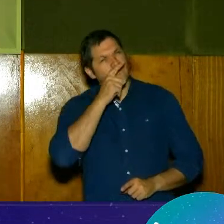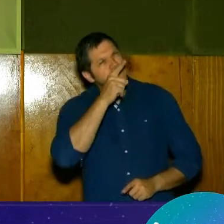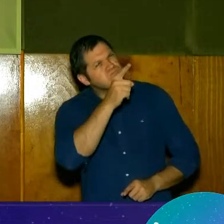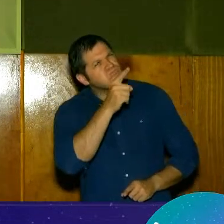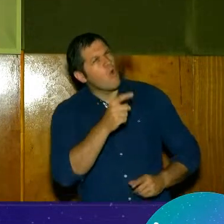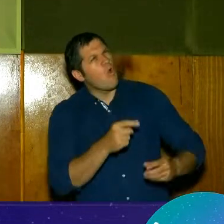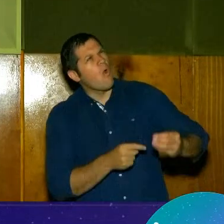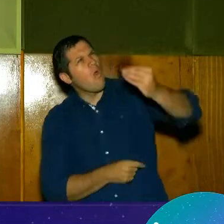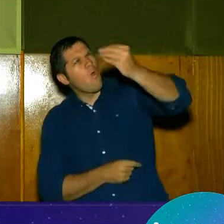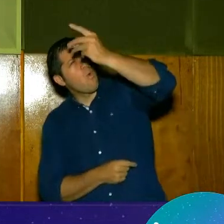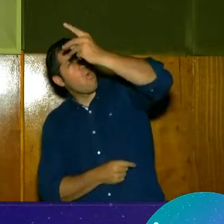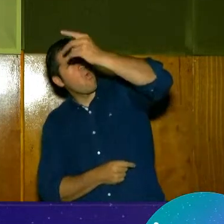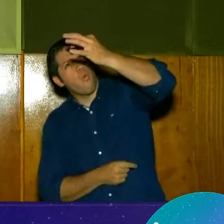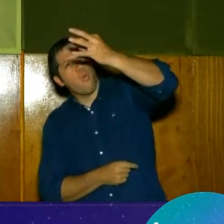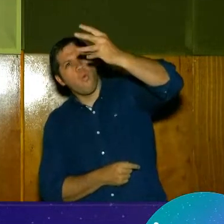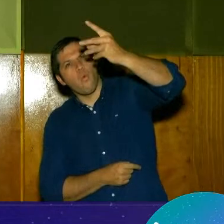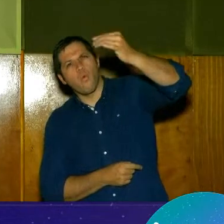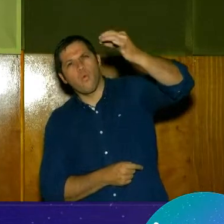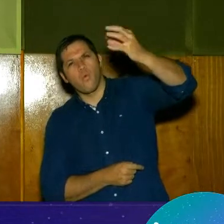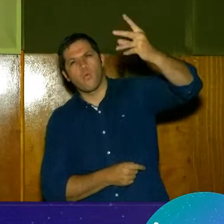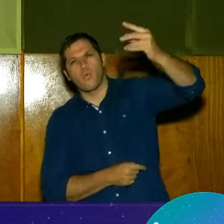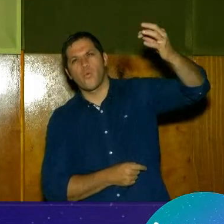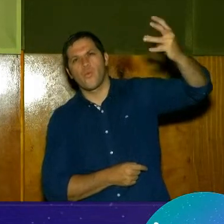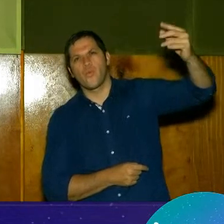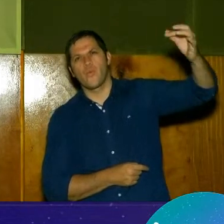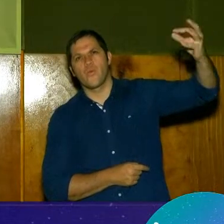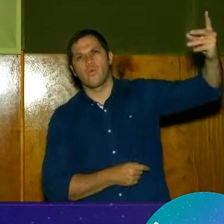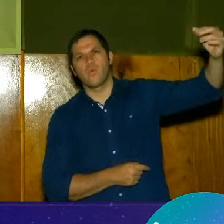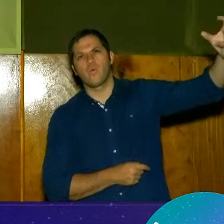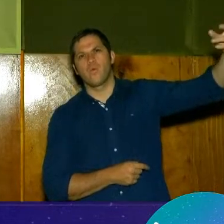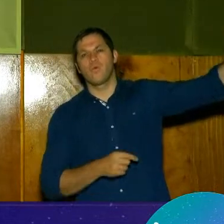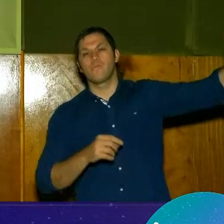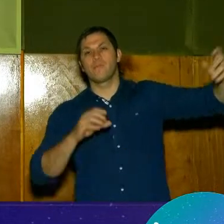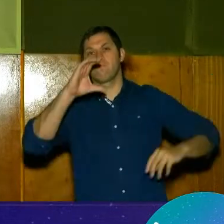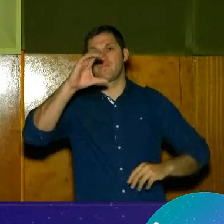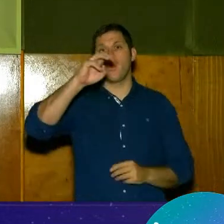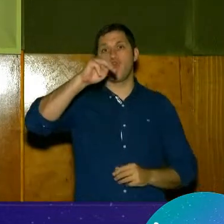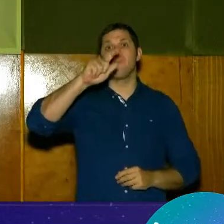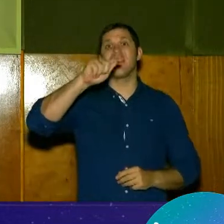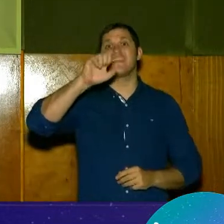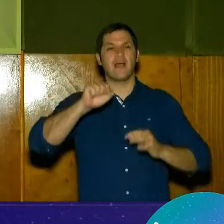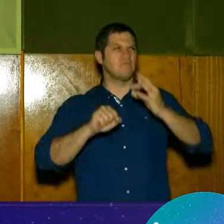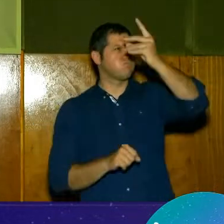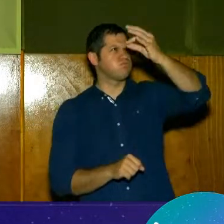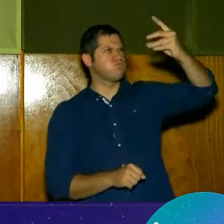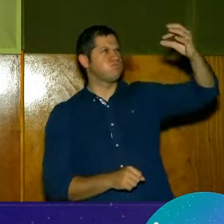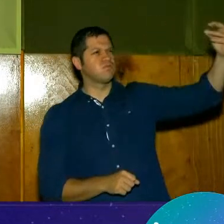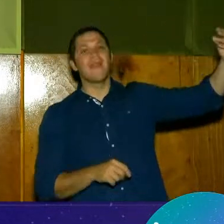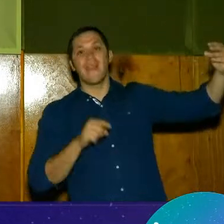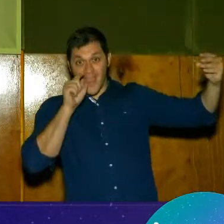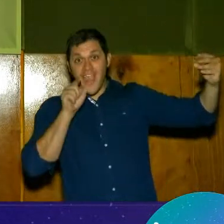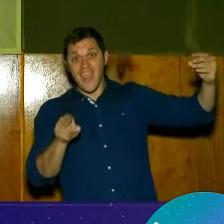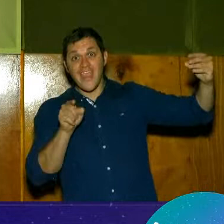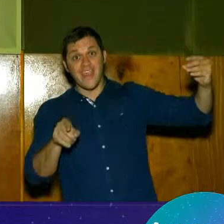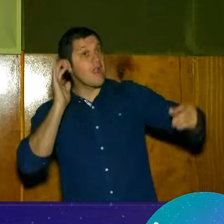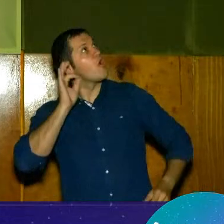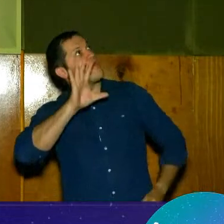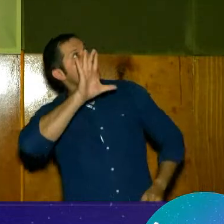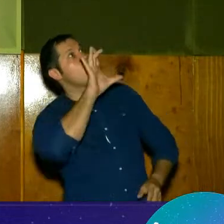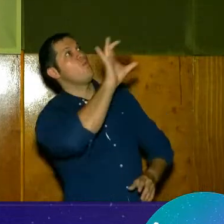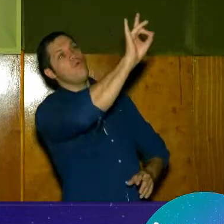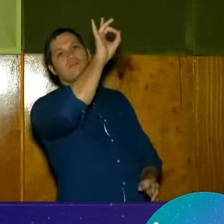entre las cosas que hizo es la primera mujer que se conozca que haya descubierto un cometa